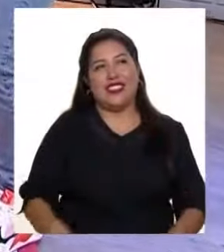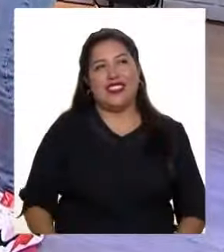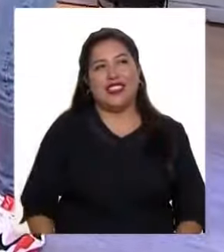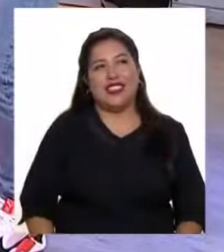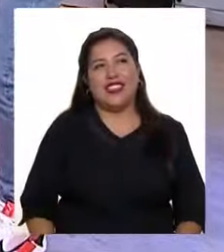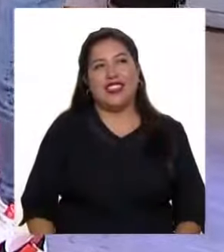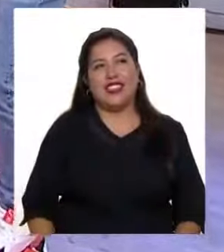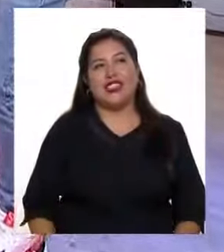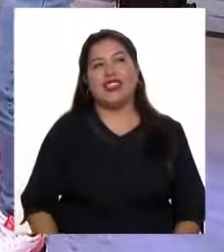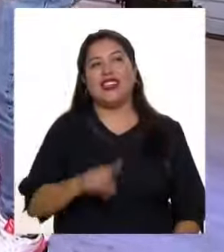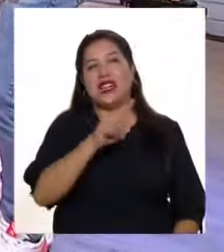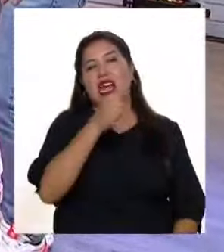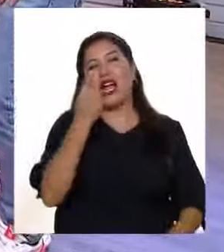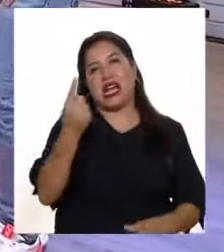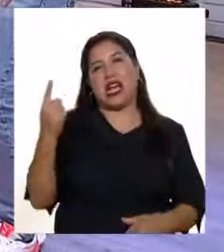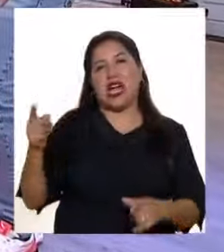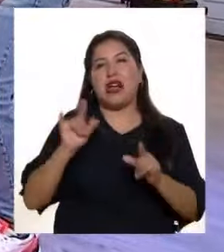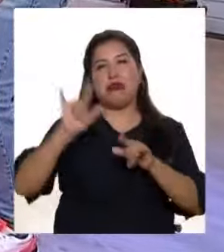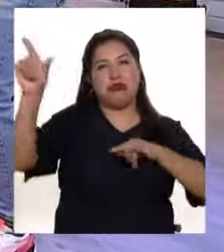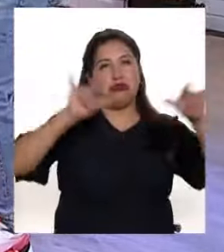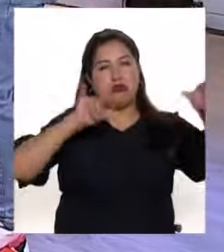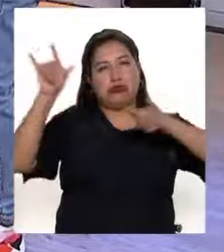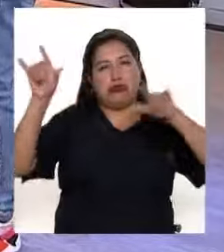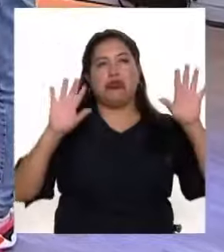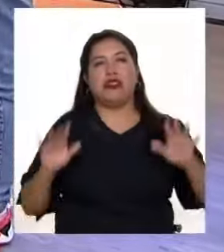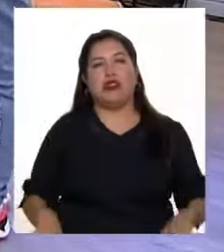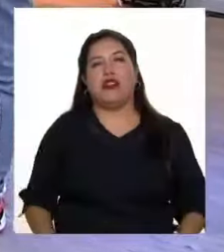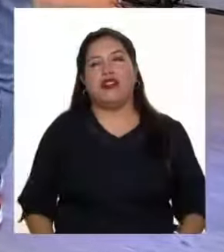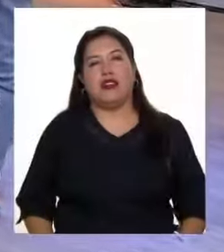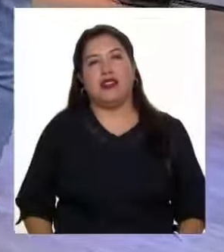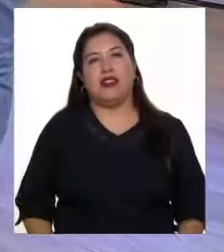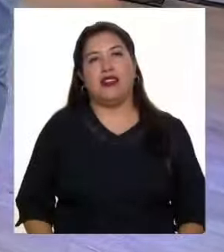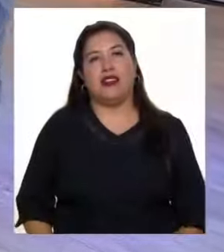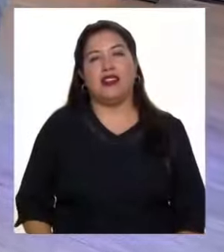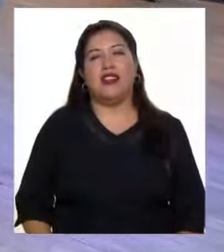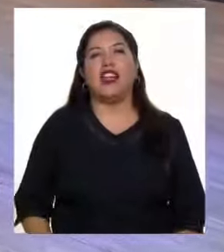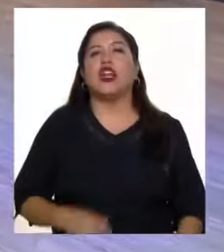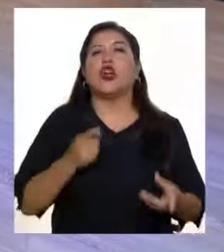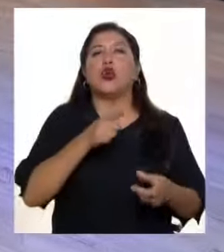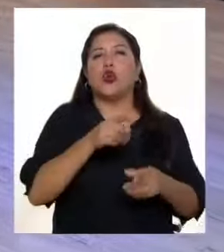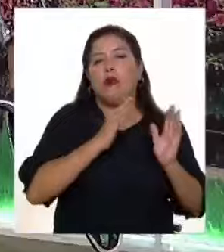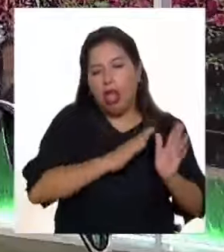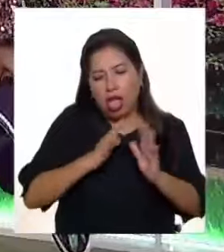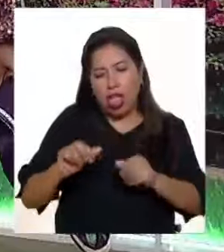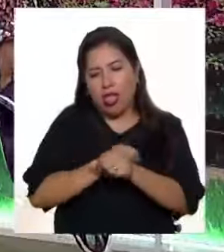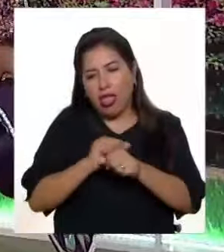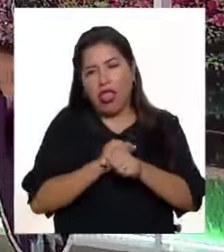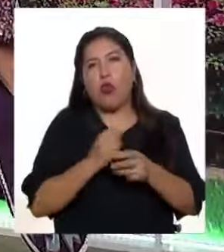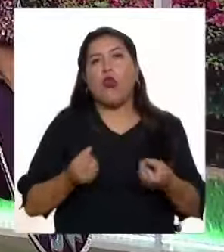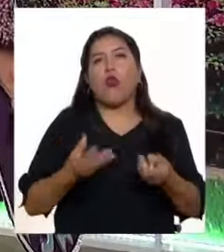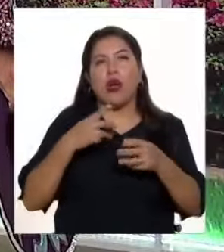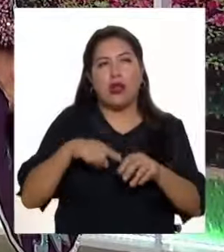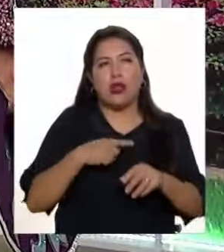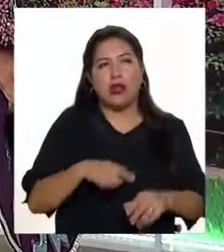o sea, claro, va a ir tomando su ruta. ¿Cuánto tiempo se ha preparado para este evento? Para Candelaria, medio